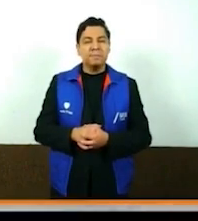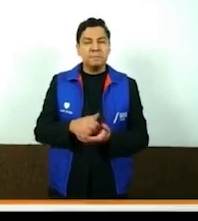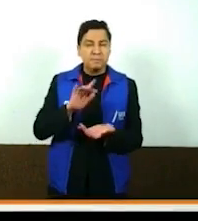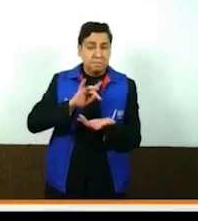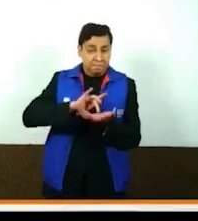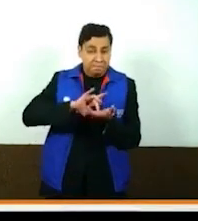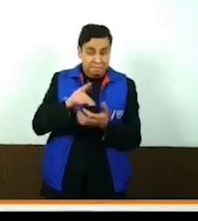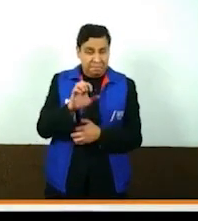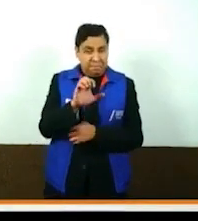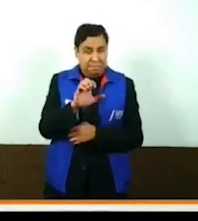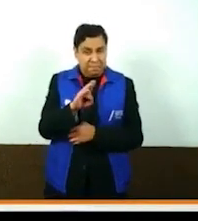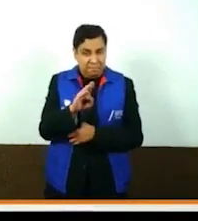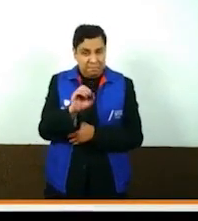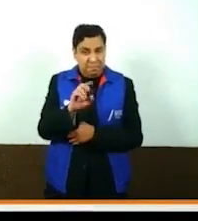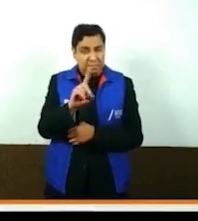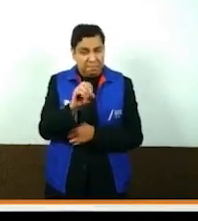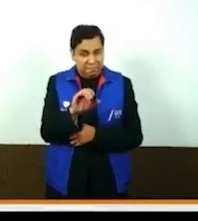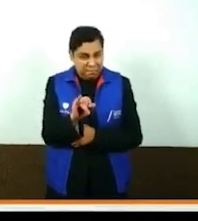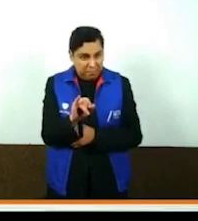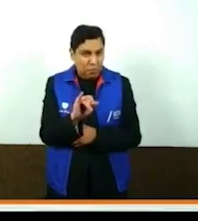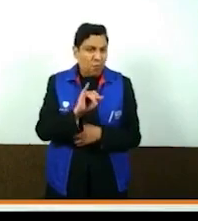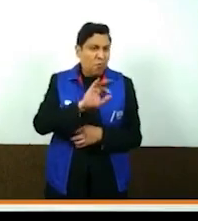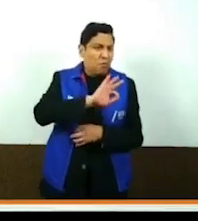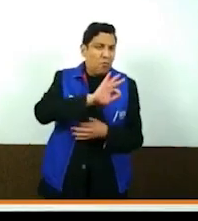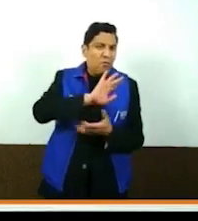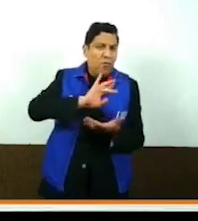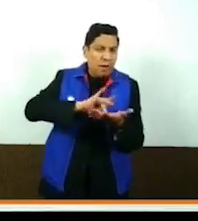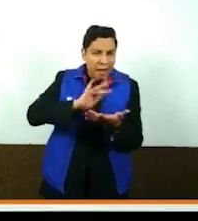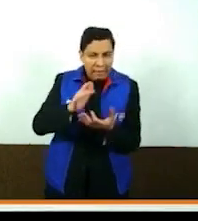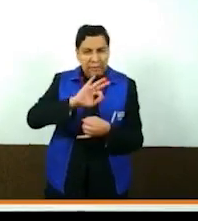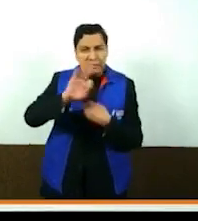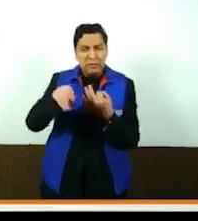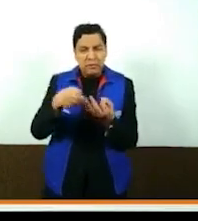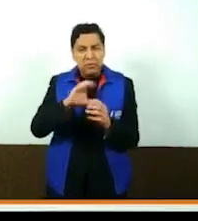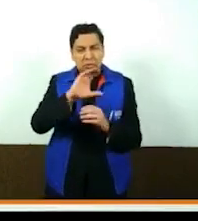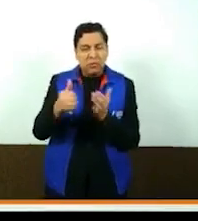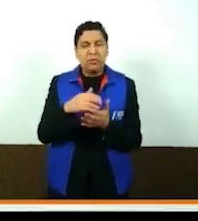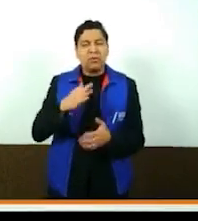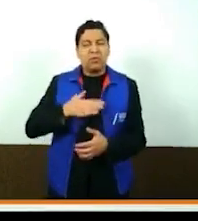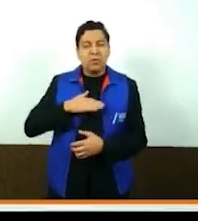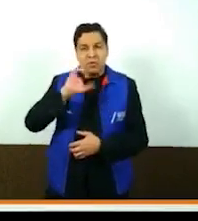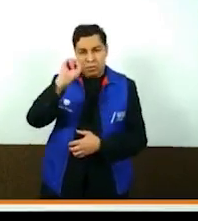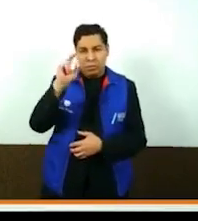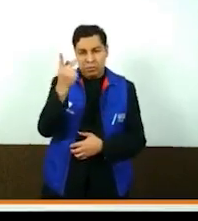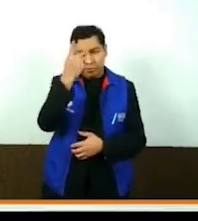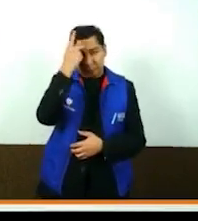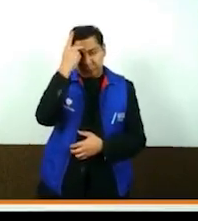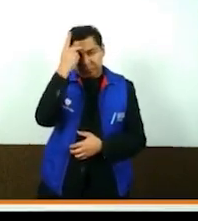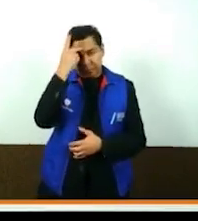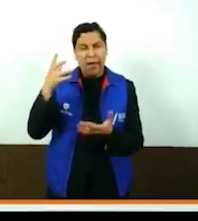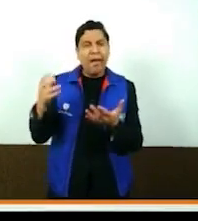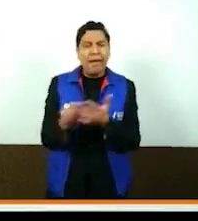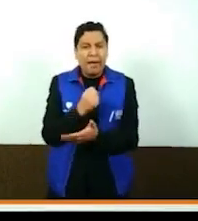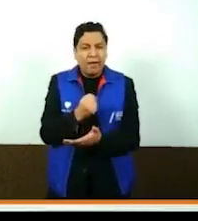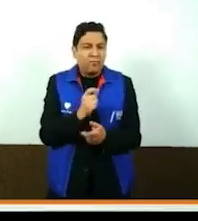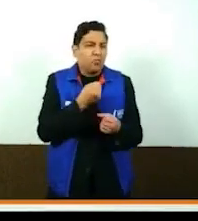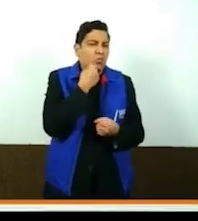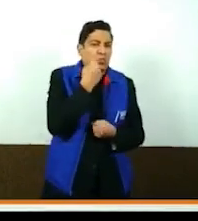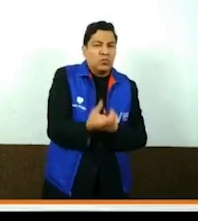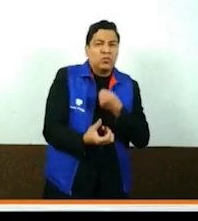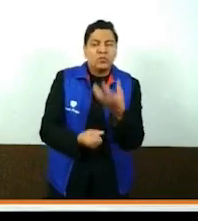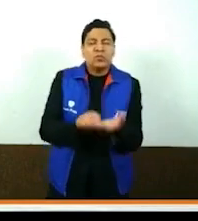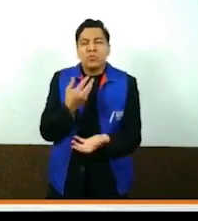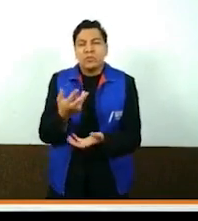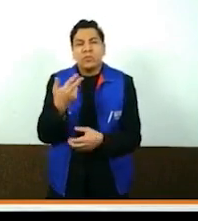Gracias, doctor Evodio. Gracias, Ivonne Canet. Mari Carmen, gracias. Sergio Viedo, de San Luis Potosí. Ganar dando con responsabilidad